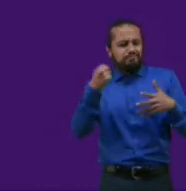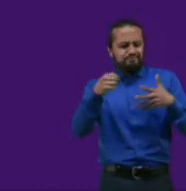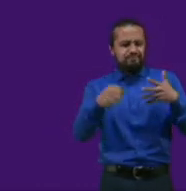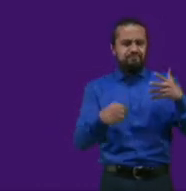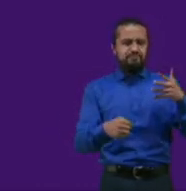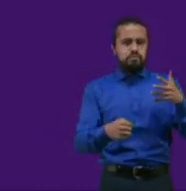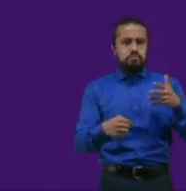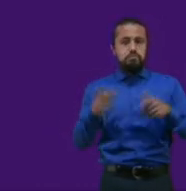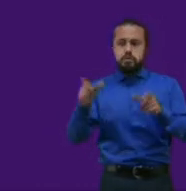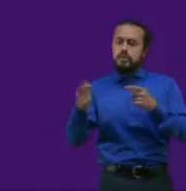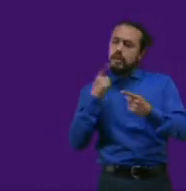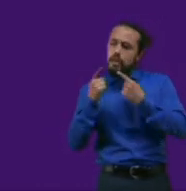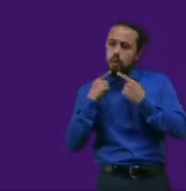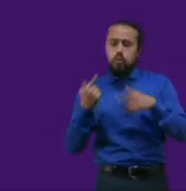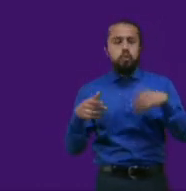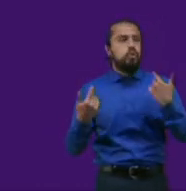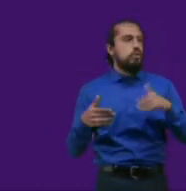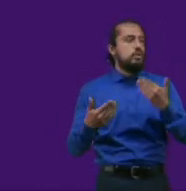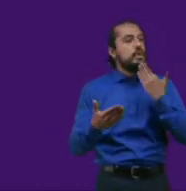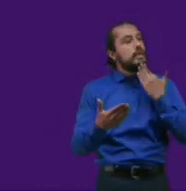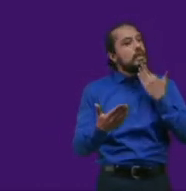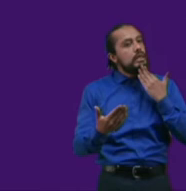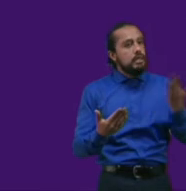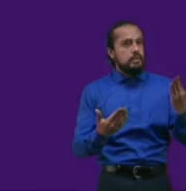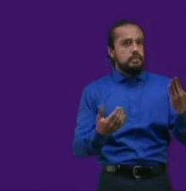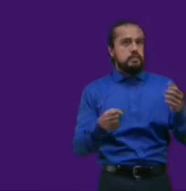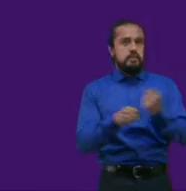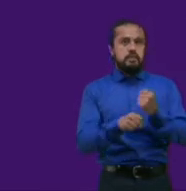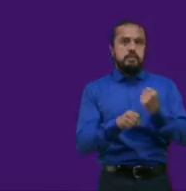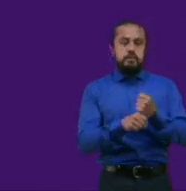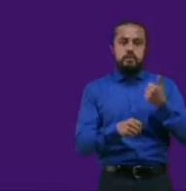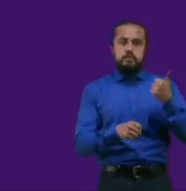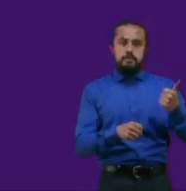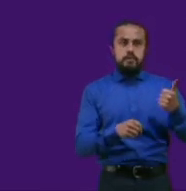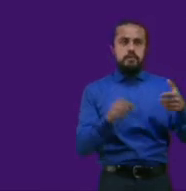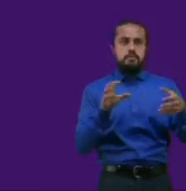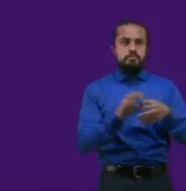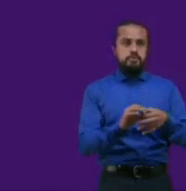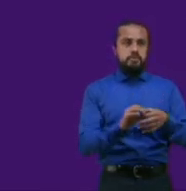dicen gracias por haber creado Rappi. Estás hablando de mí, Simón.